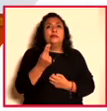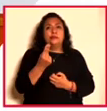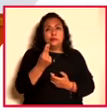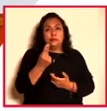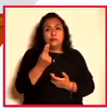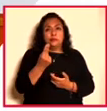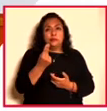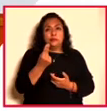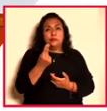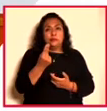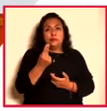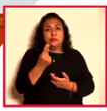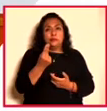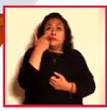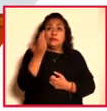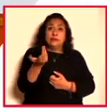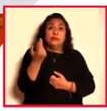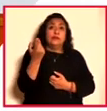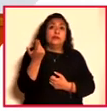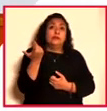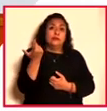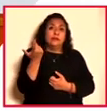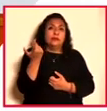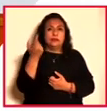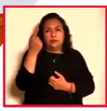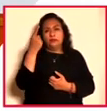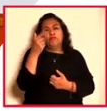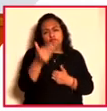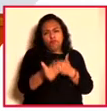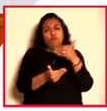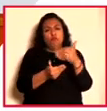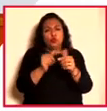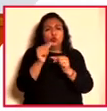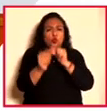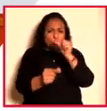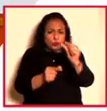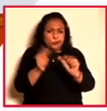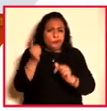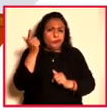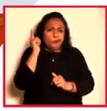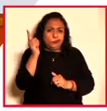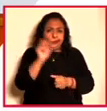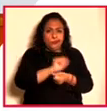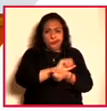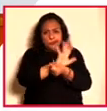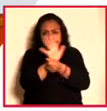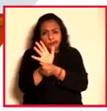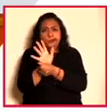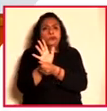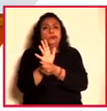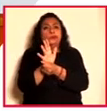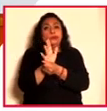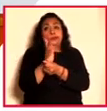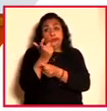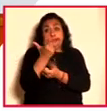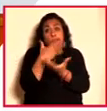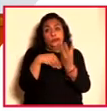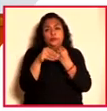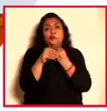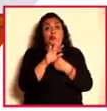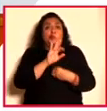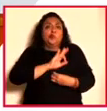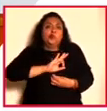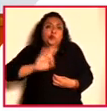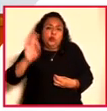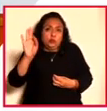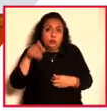intención de muy lentamente, muy paulatinamente, y ojalá la pandemia y la situación económica nos lo permita,